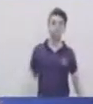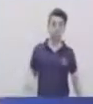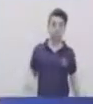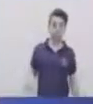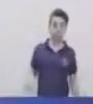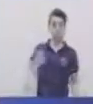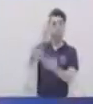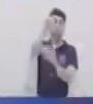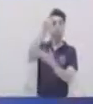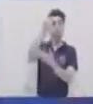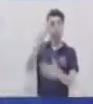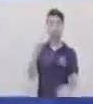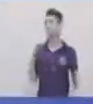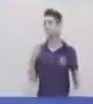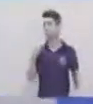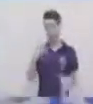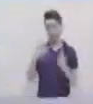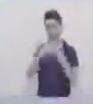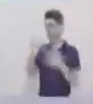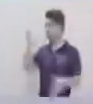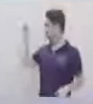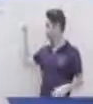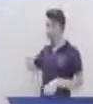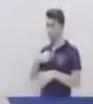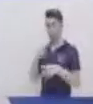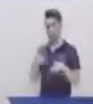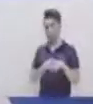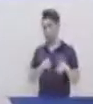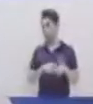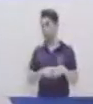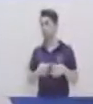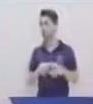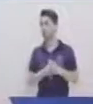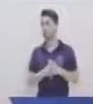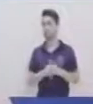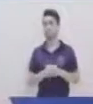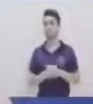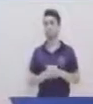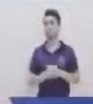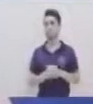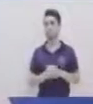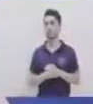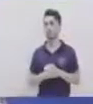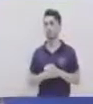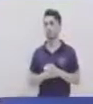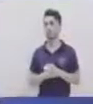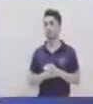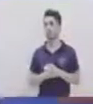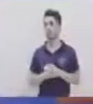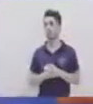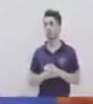20 segundos, me detengo, llego a la marca, regreso, una vez más,